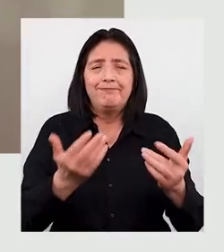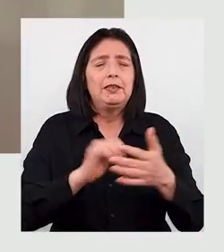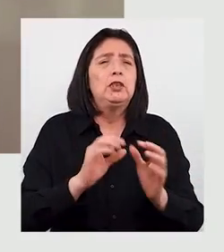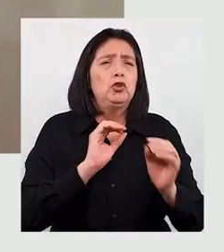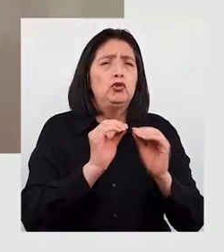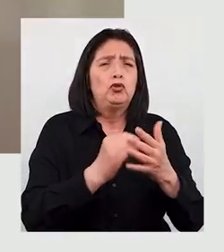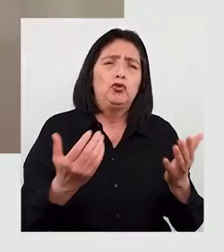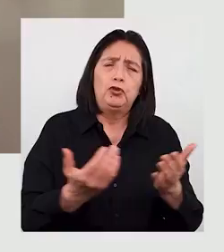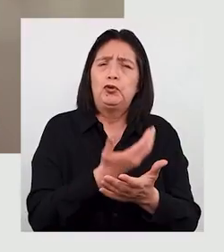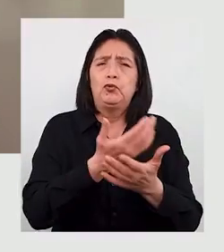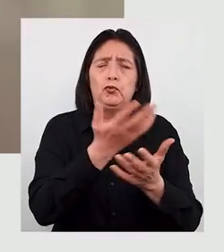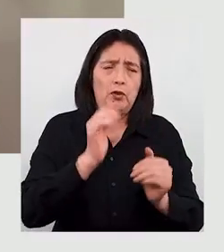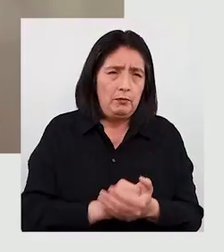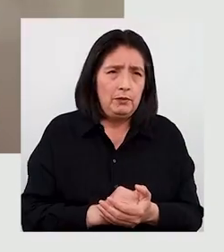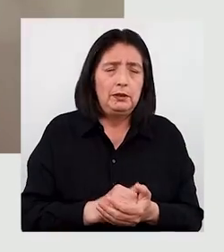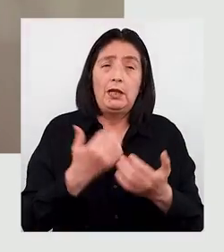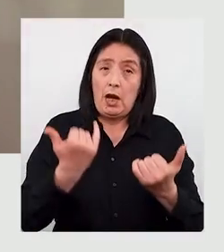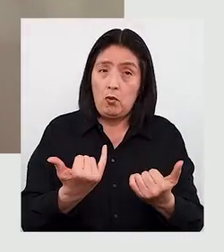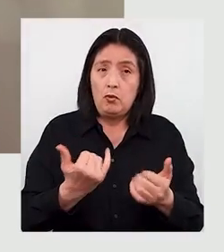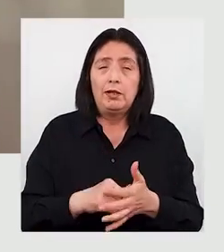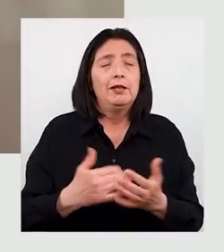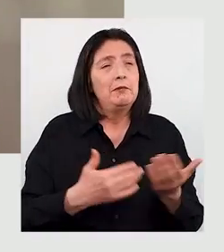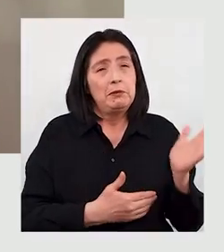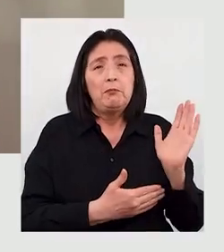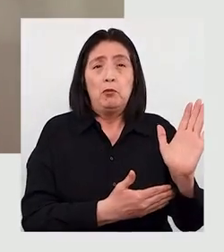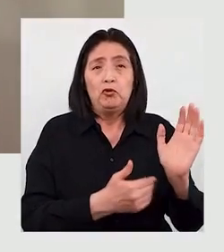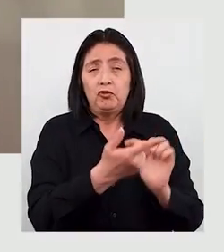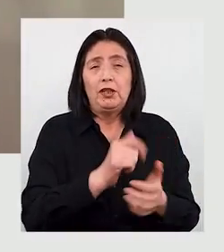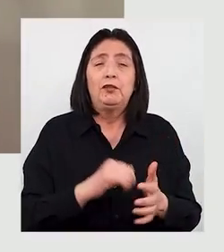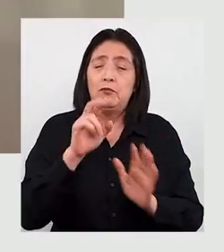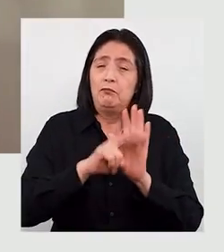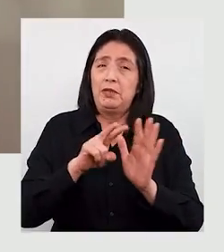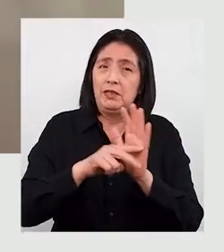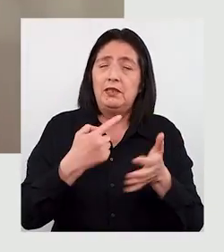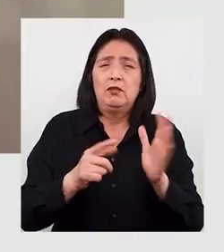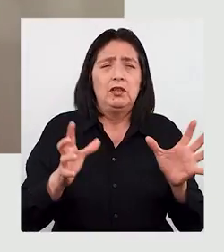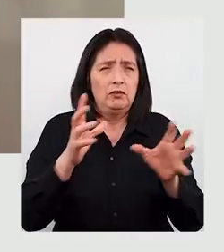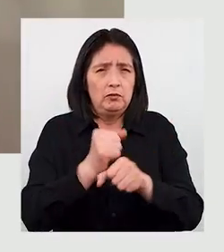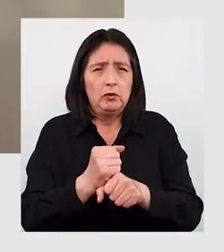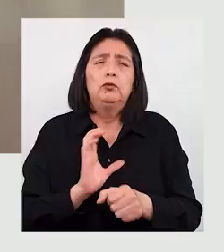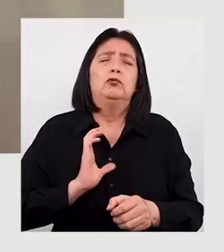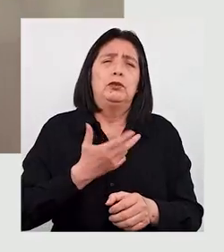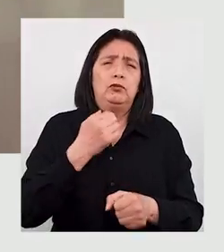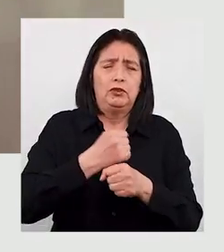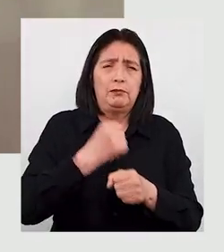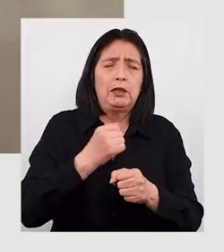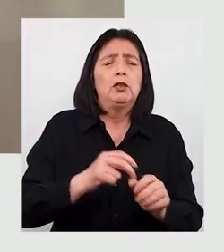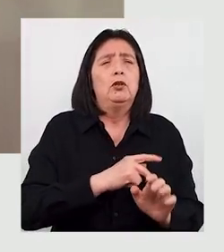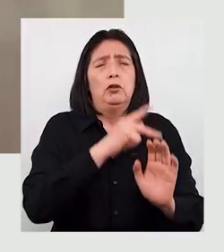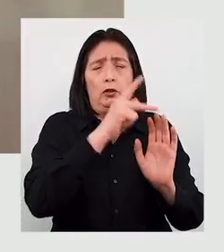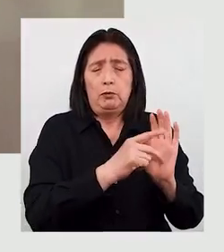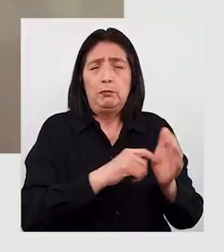plantearnos soluciones innovadoras. Seguidamente, les presentamos un video que sintetiza nuestro trabajo con el